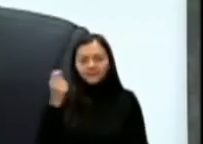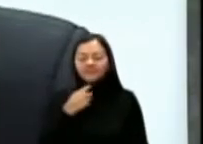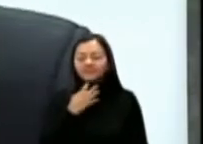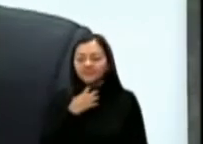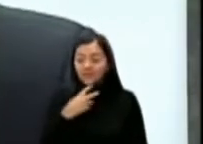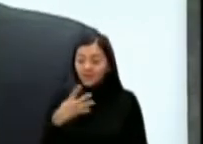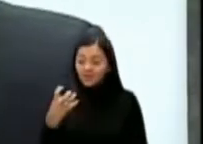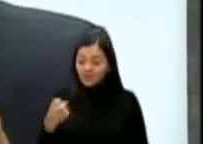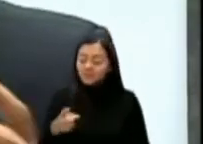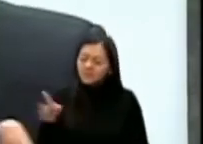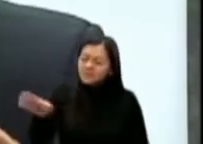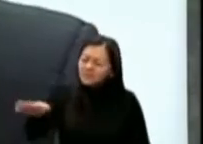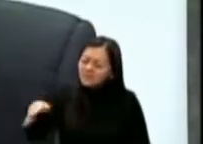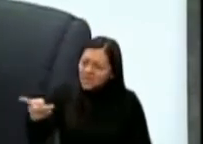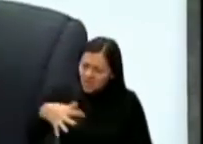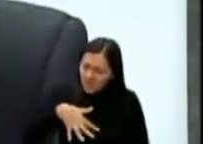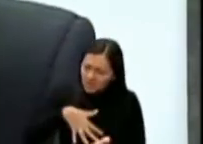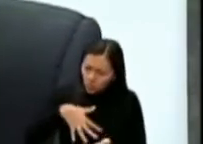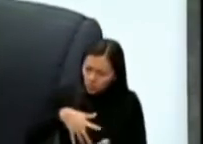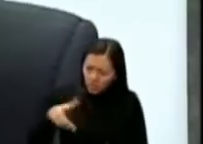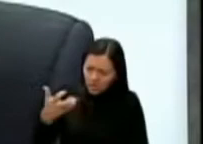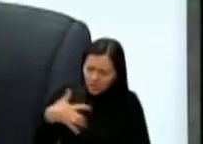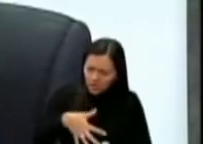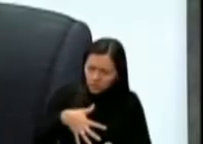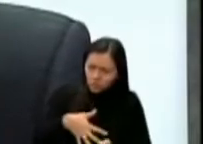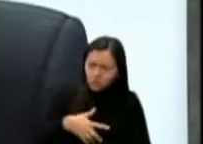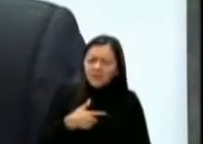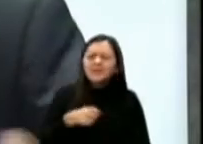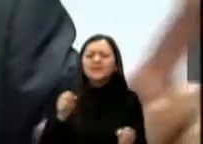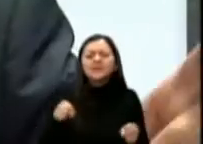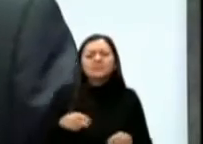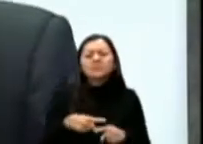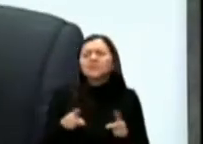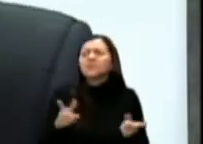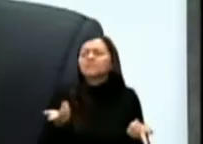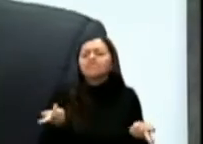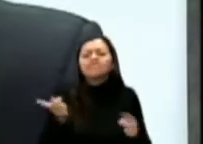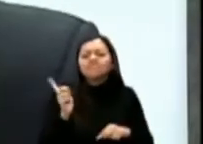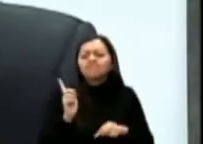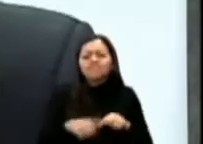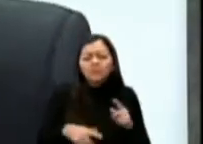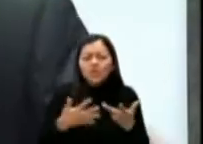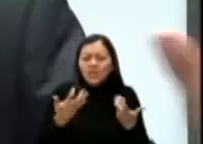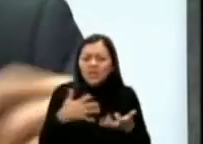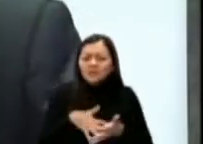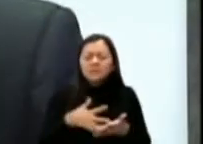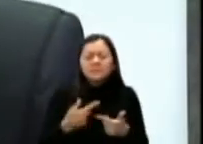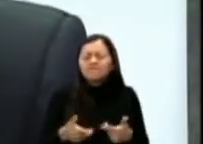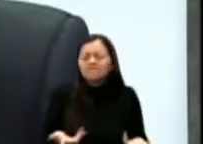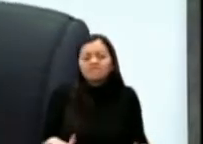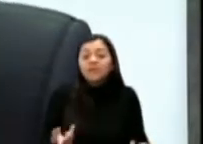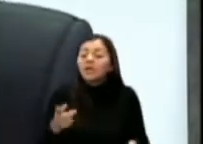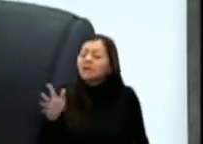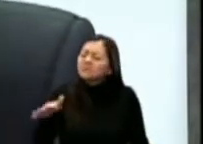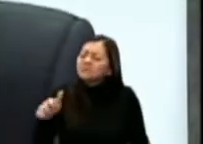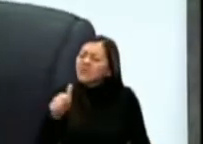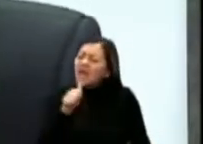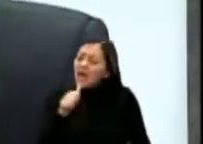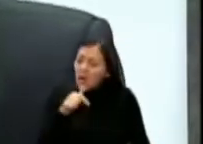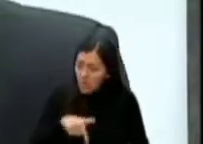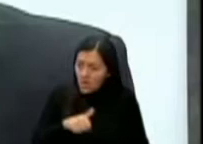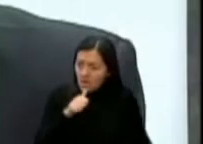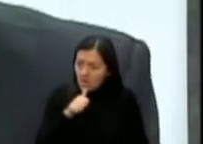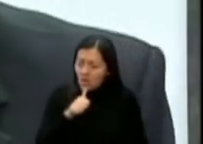quiero estudiar cómo haces para para tener agua este tenemos que caminar tanto y